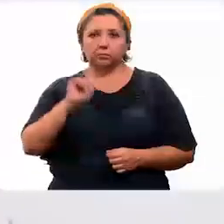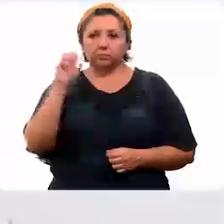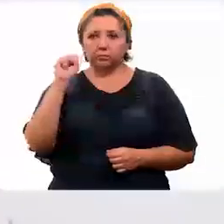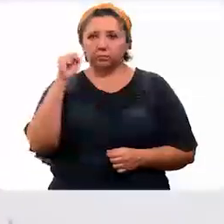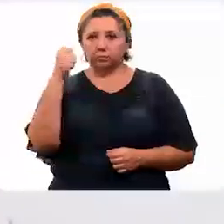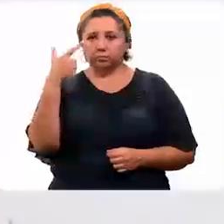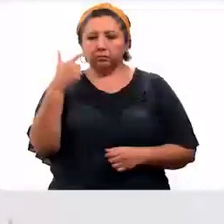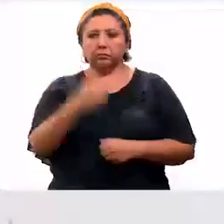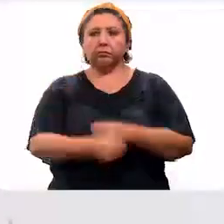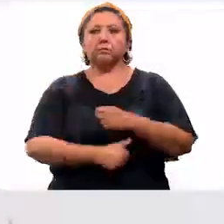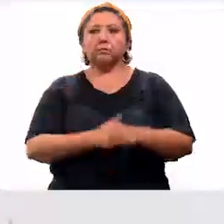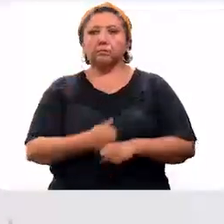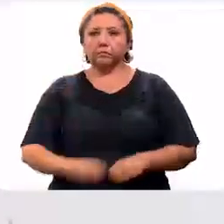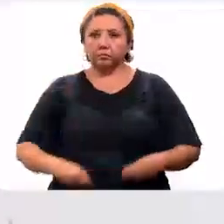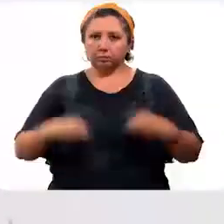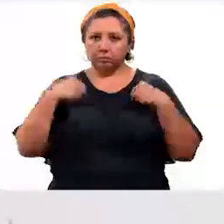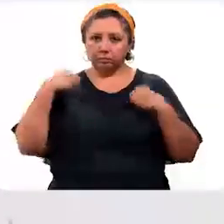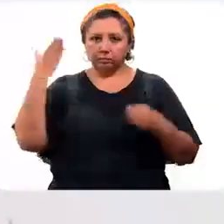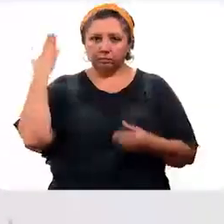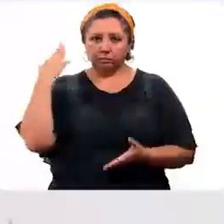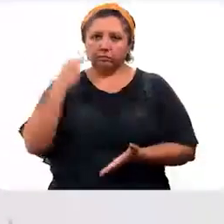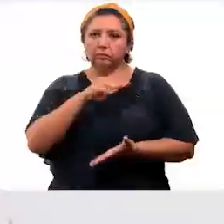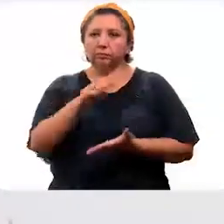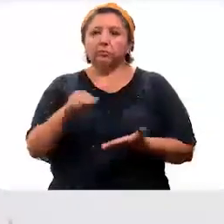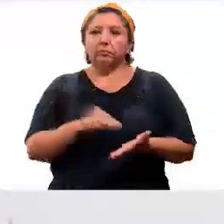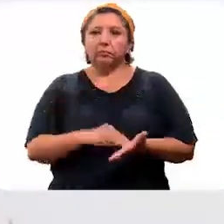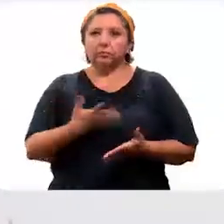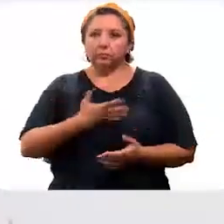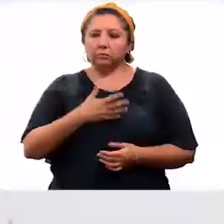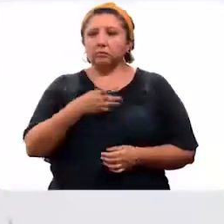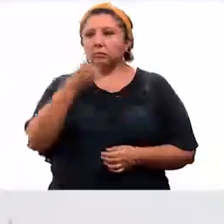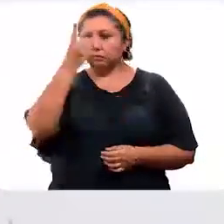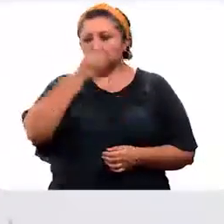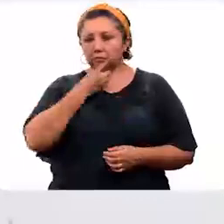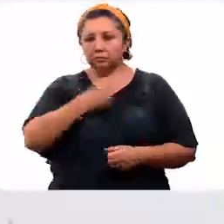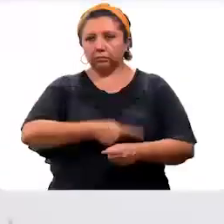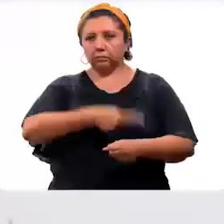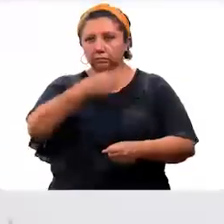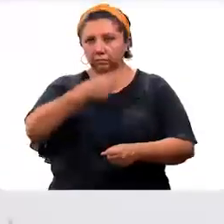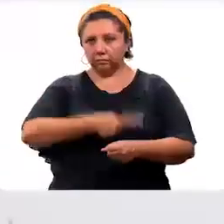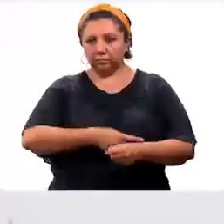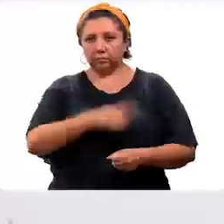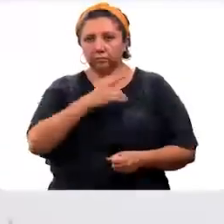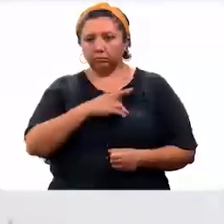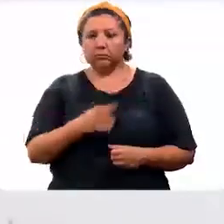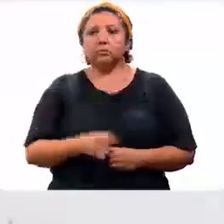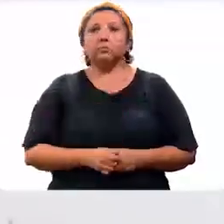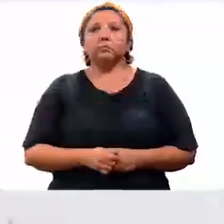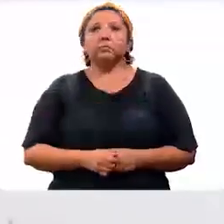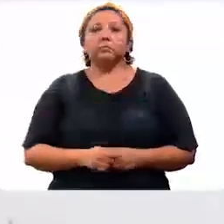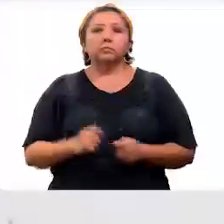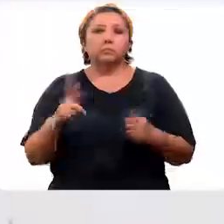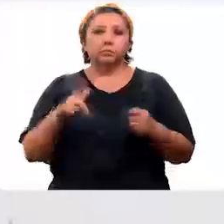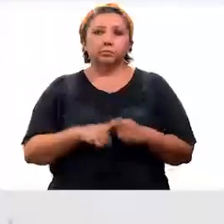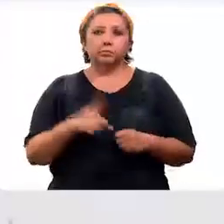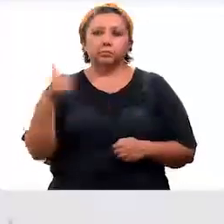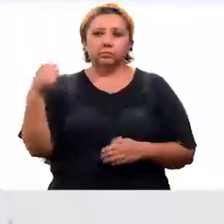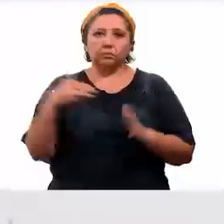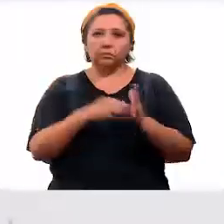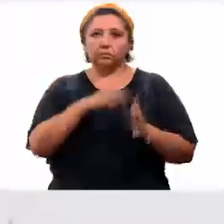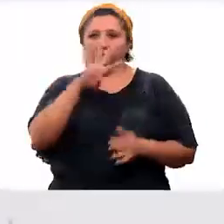de 67 años que residía en Mérida y tenía diabetes e hipertensión. En total, son